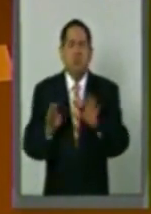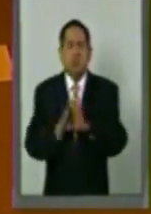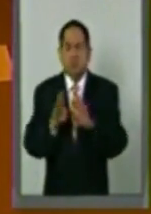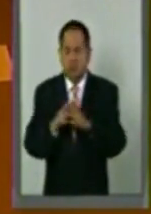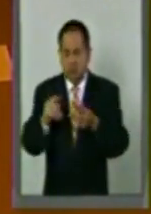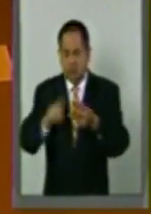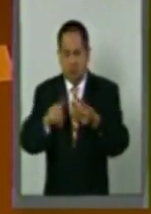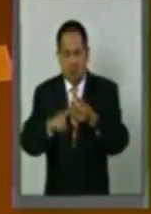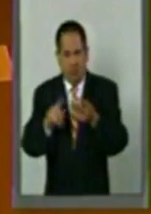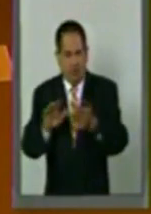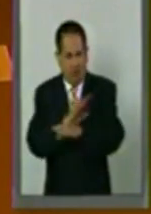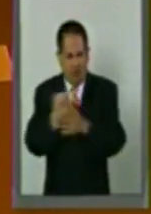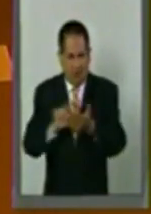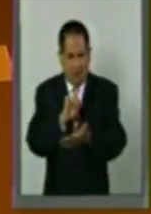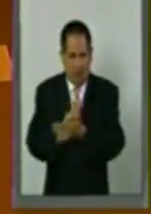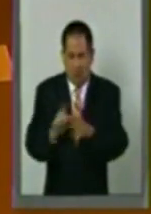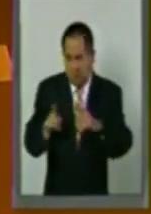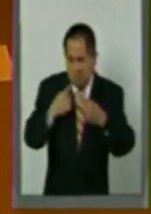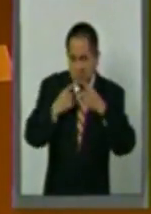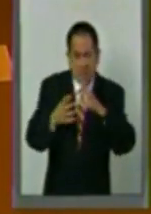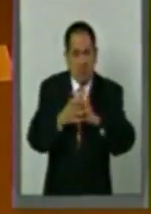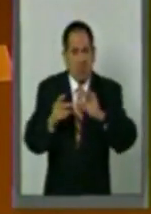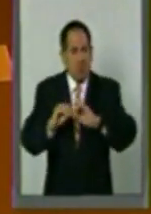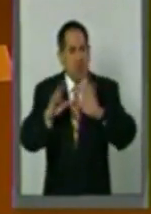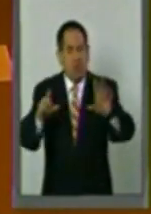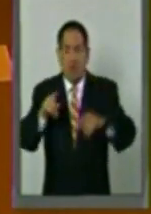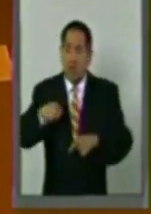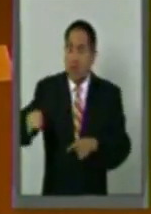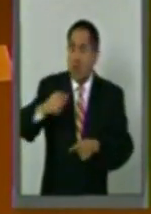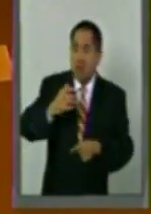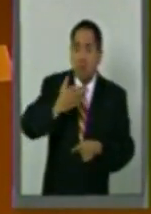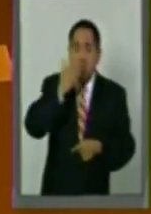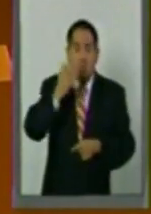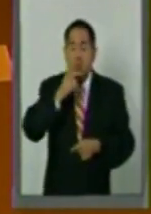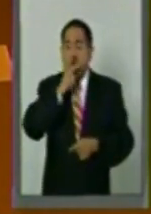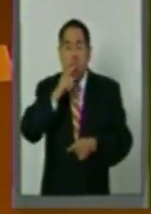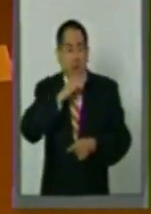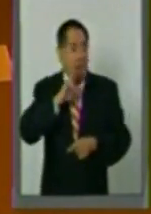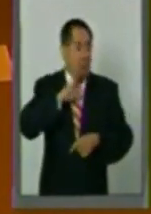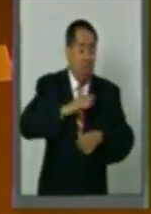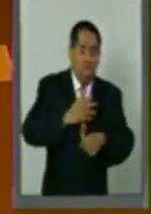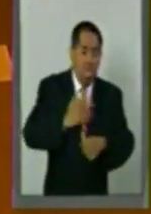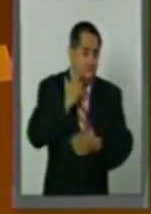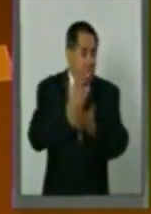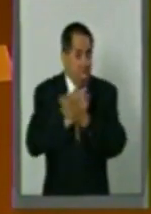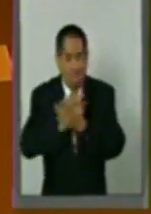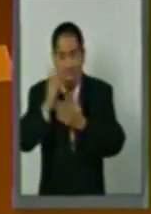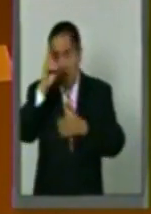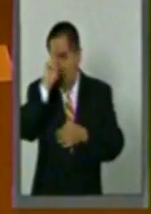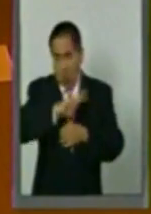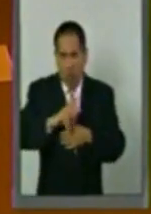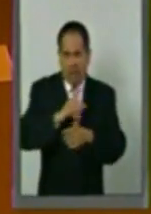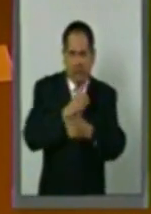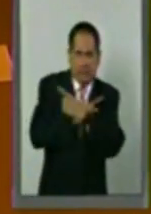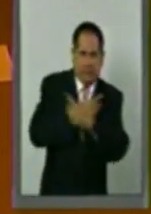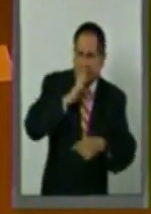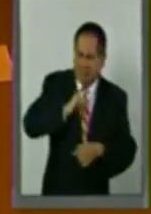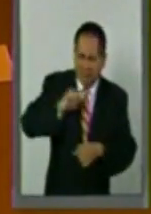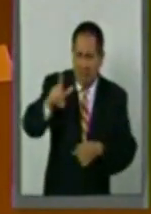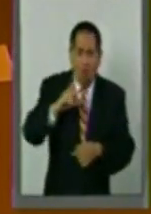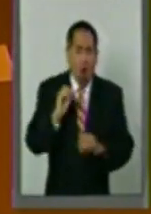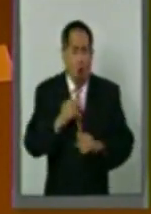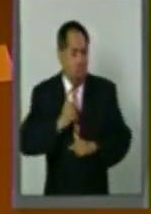tercera, es la reforma. Cuando los padres tengan costumbres depravadas, malos tratamientos o abandono de sus